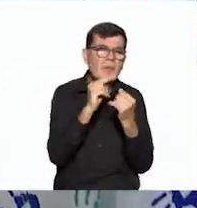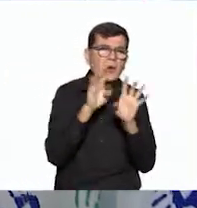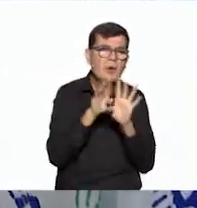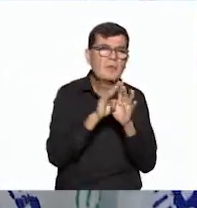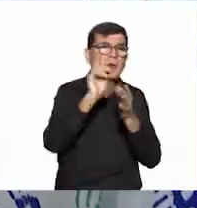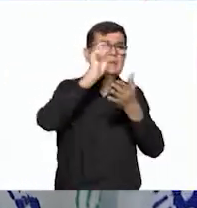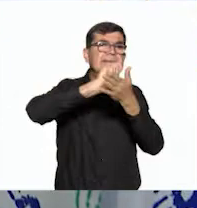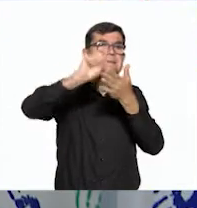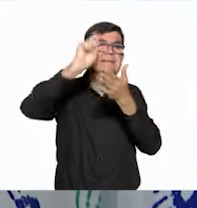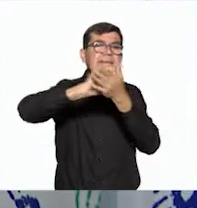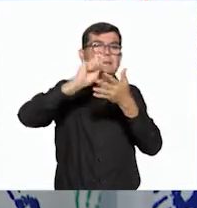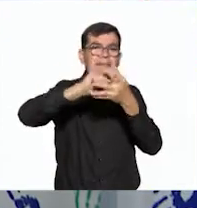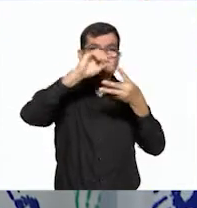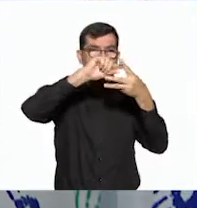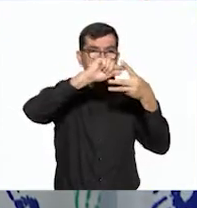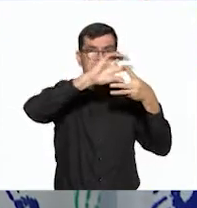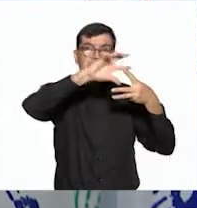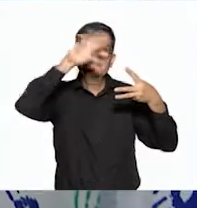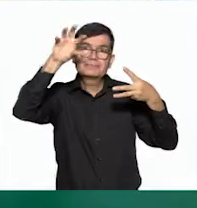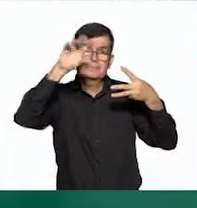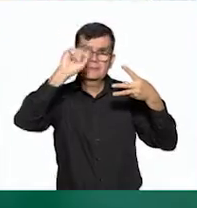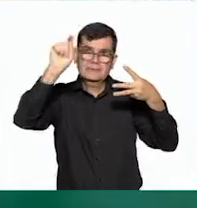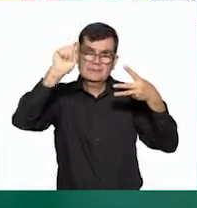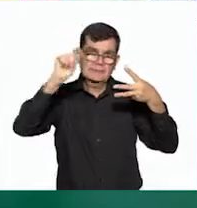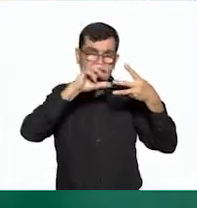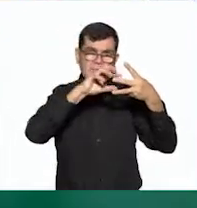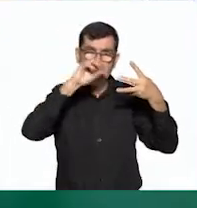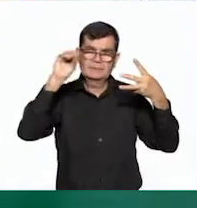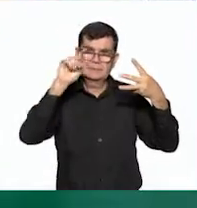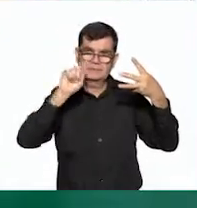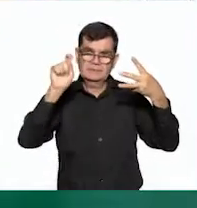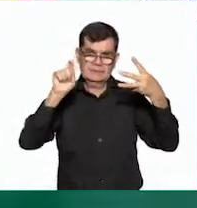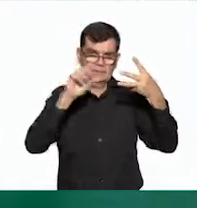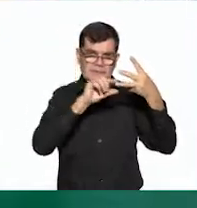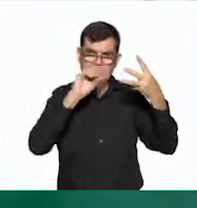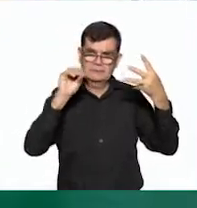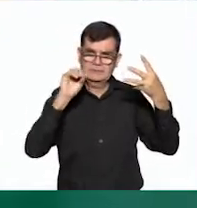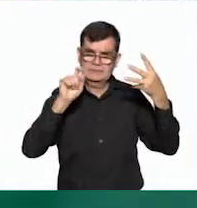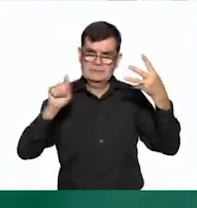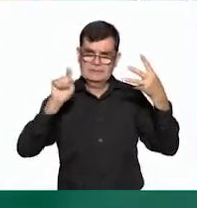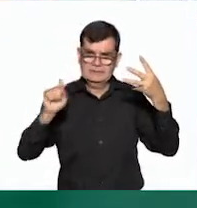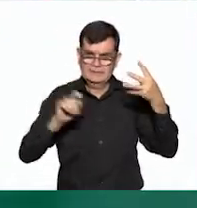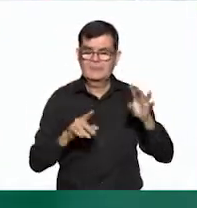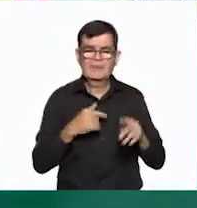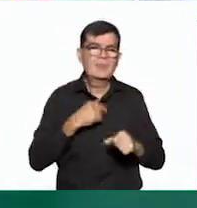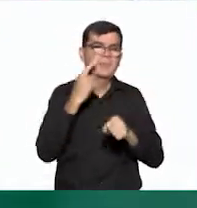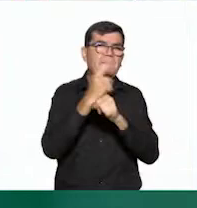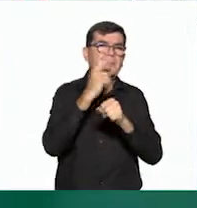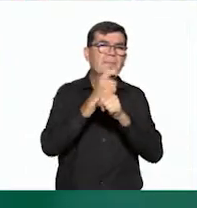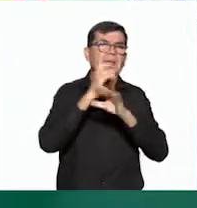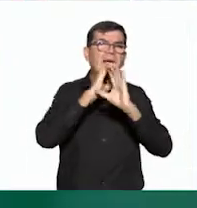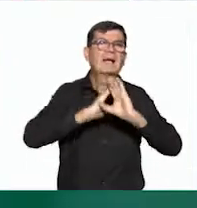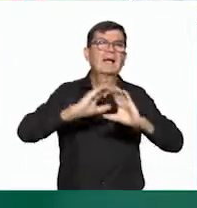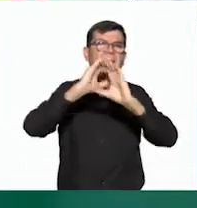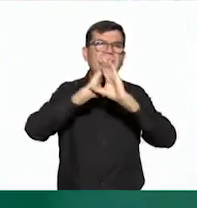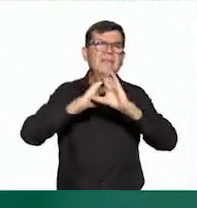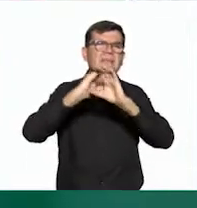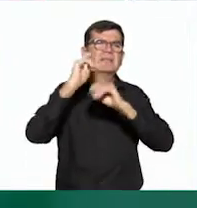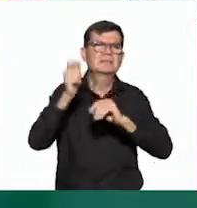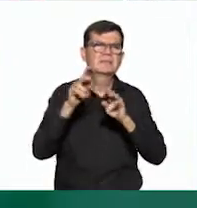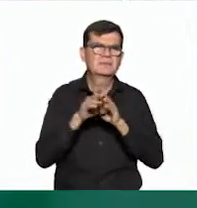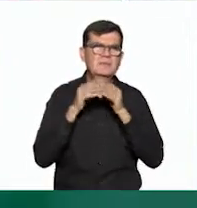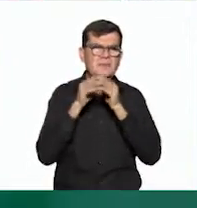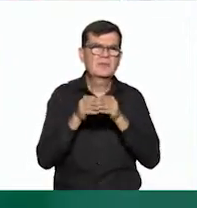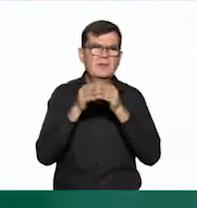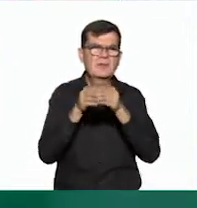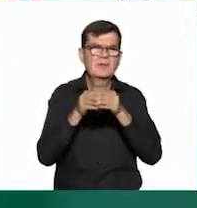forma escrita. Y vamos a ver algunas de sus características. Vamos con la primer canción que nos mostraron en el video,